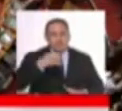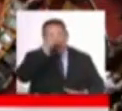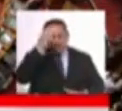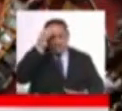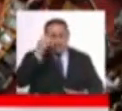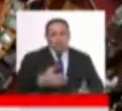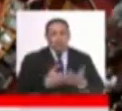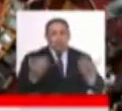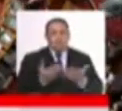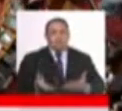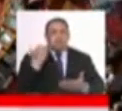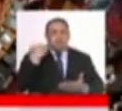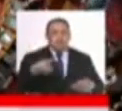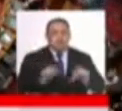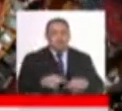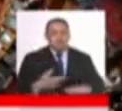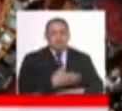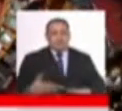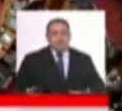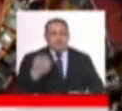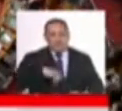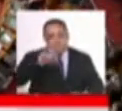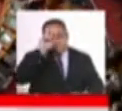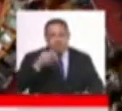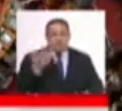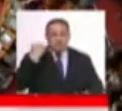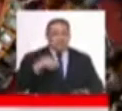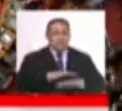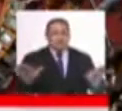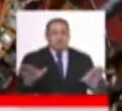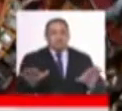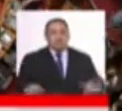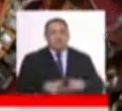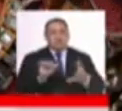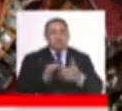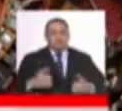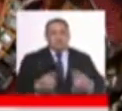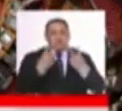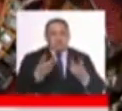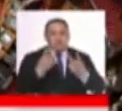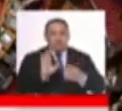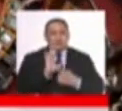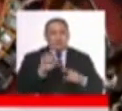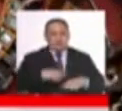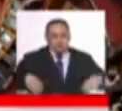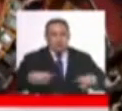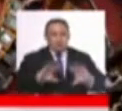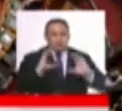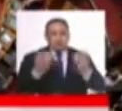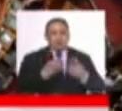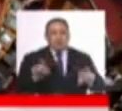con las bancadas de oposición que preferían decirle a las bancadas que habían apoyado a Castillo, ojo,